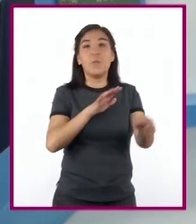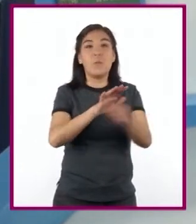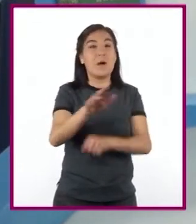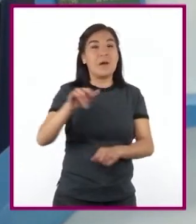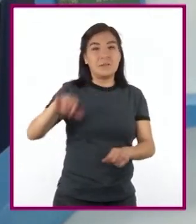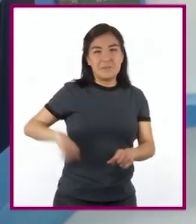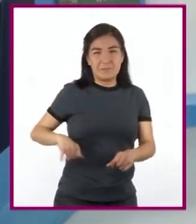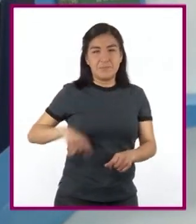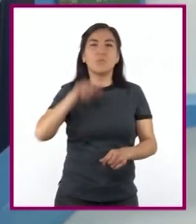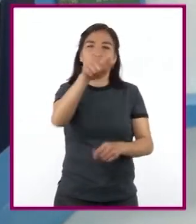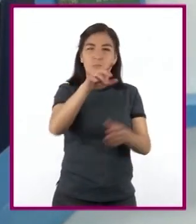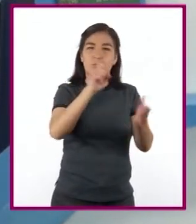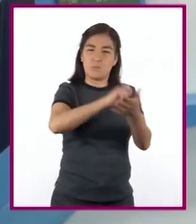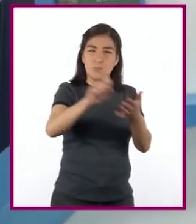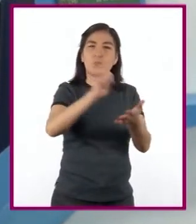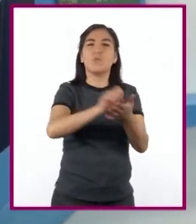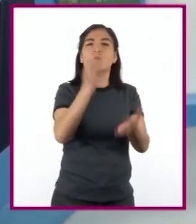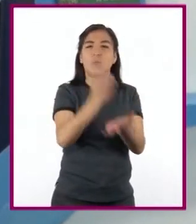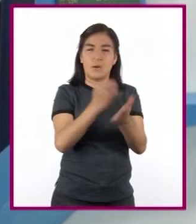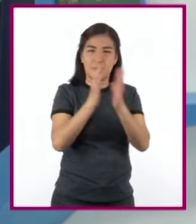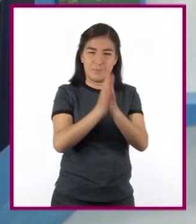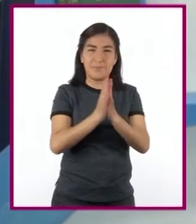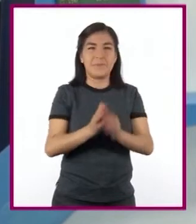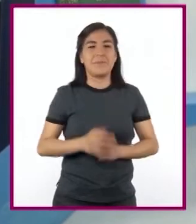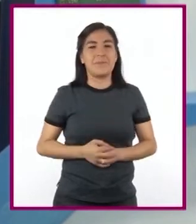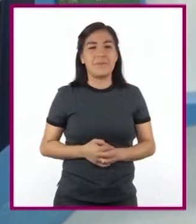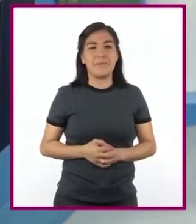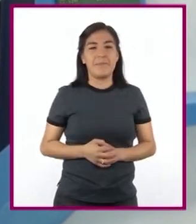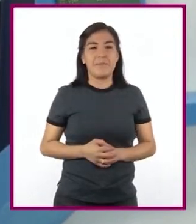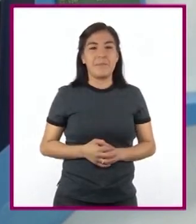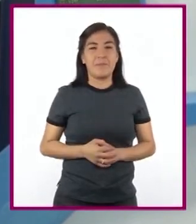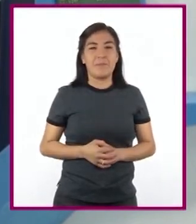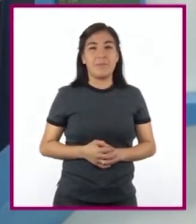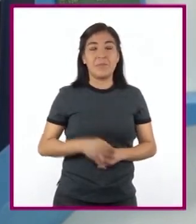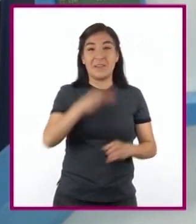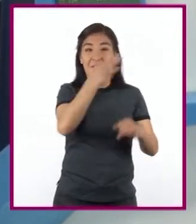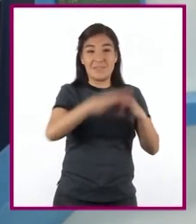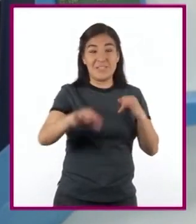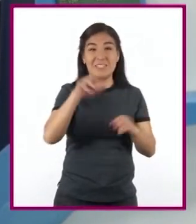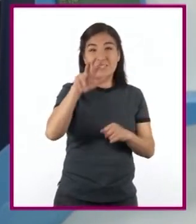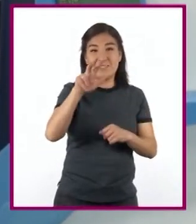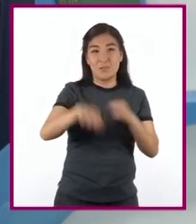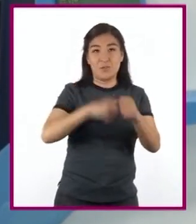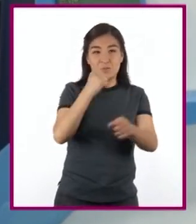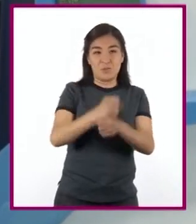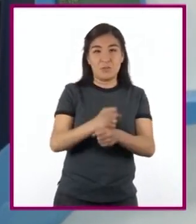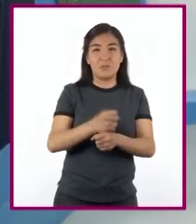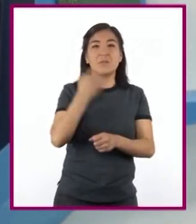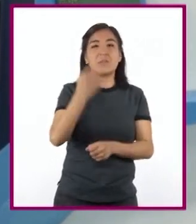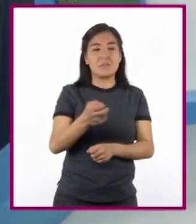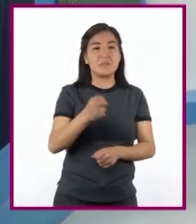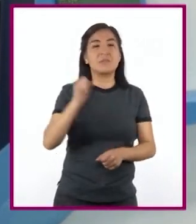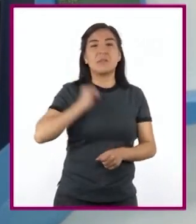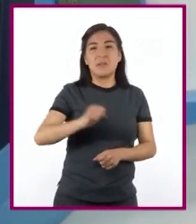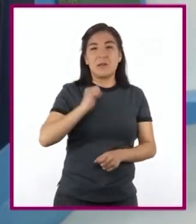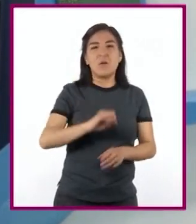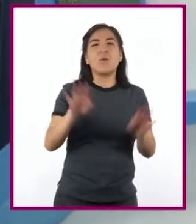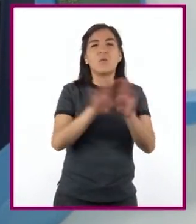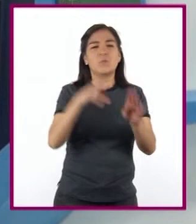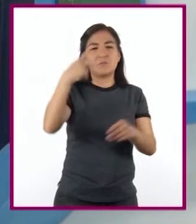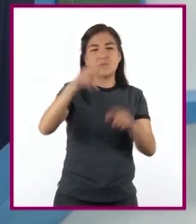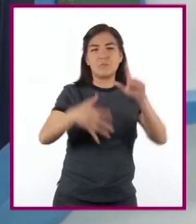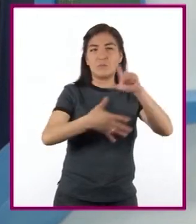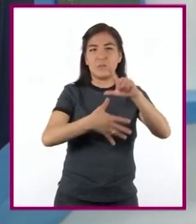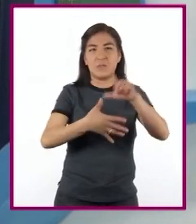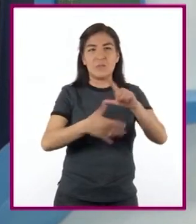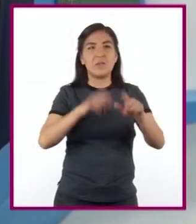sus notas. A finales del siglo XVIII, las colonias españolas en América estaban